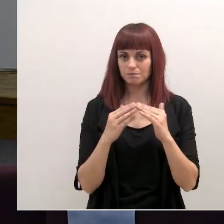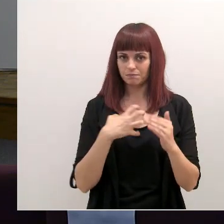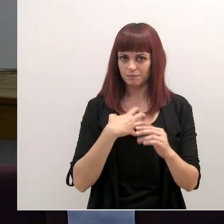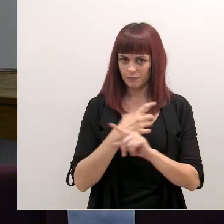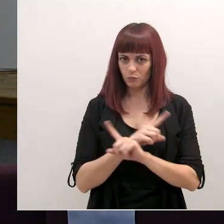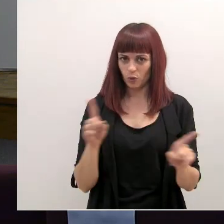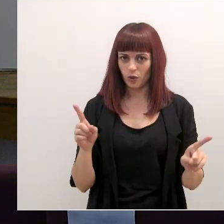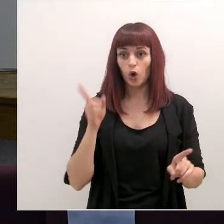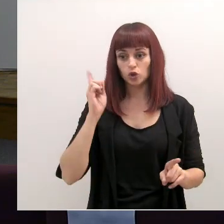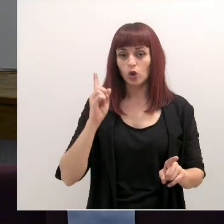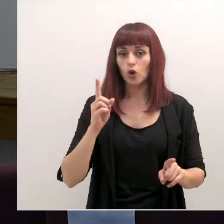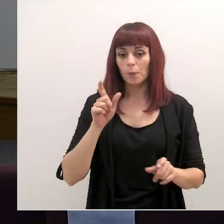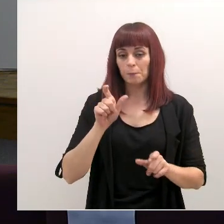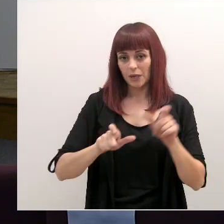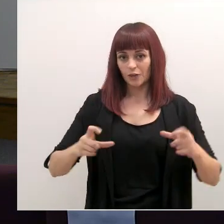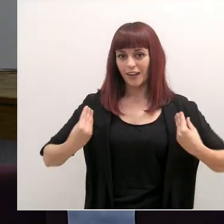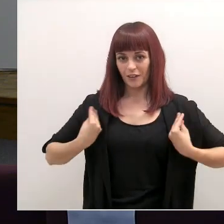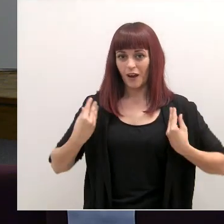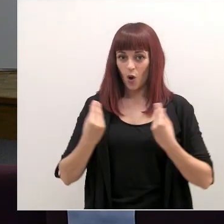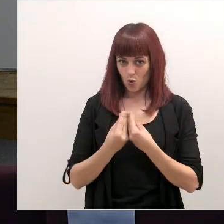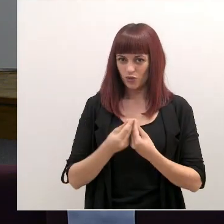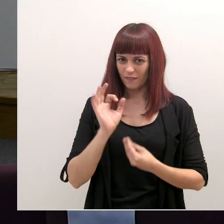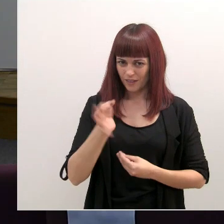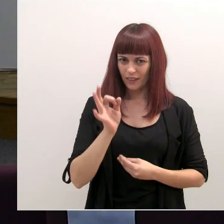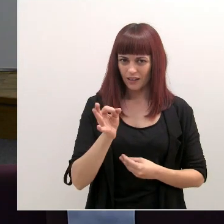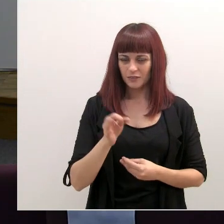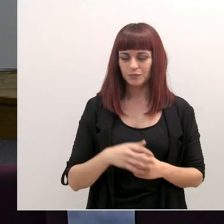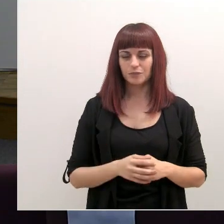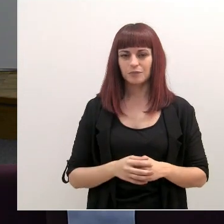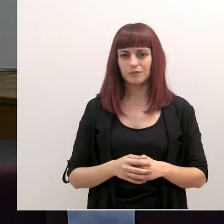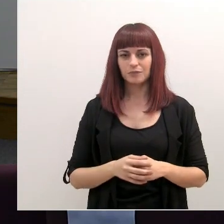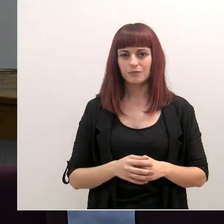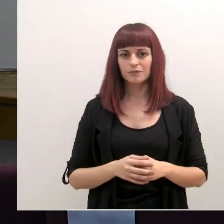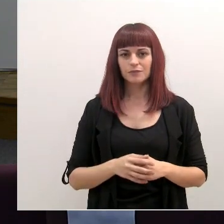pueden hacer, ¿no? Solo con los convivientes. Entiendo que eso sería así, ¿no? Uh-huh. Y con respecto